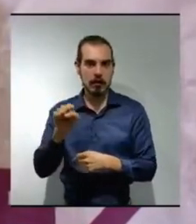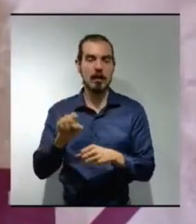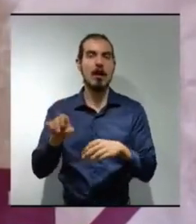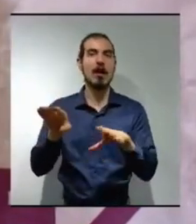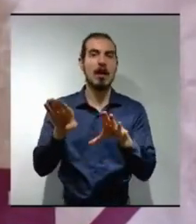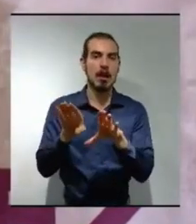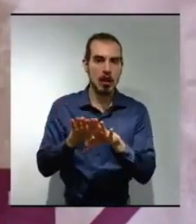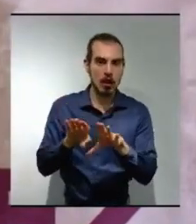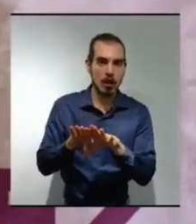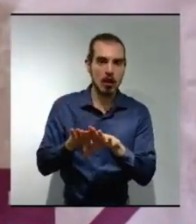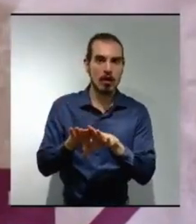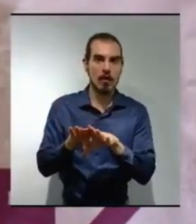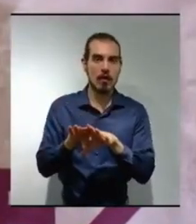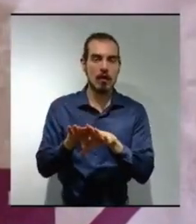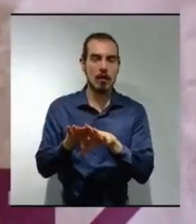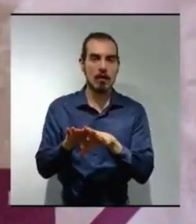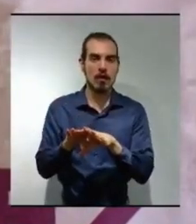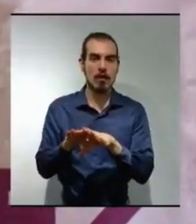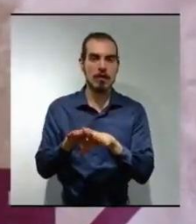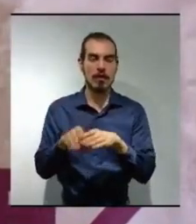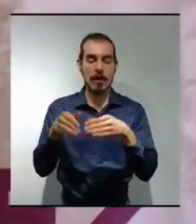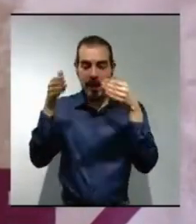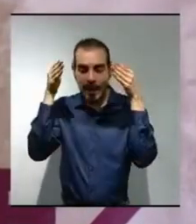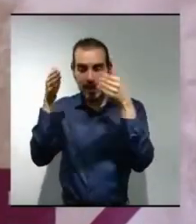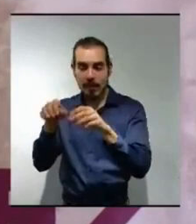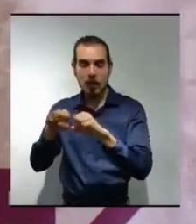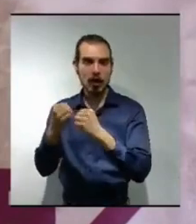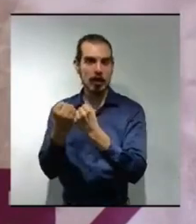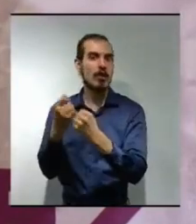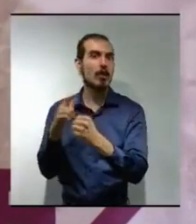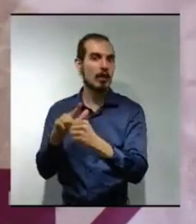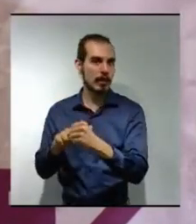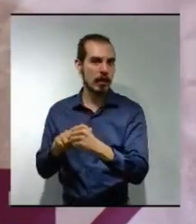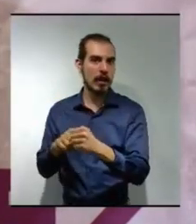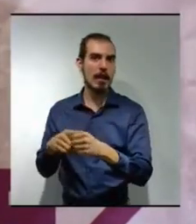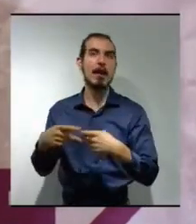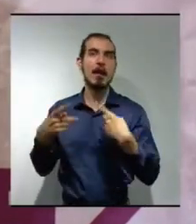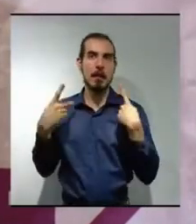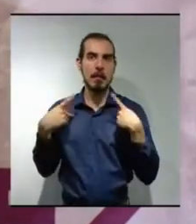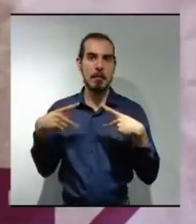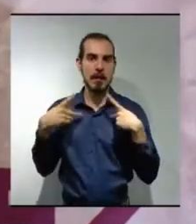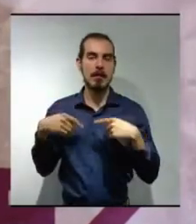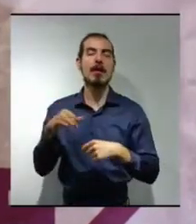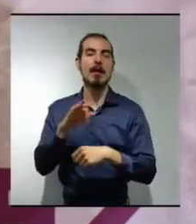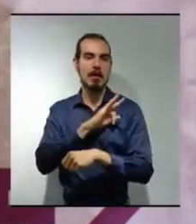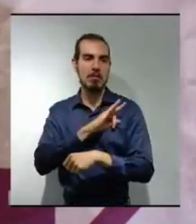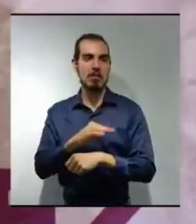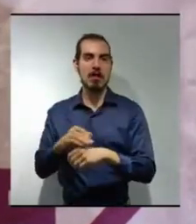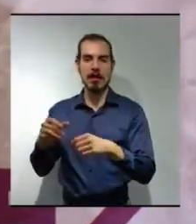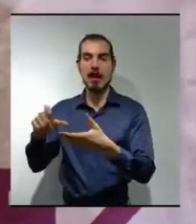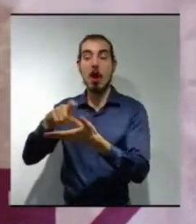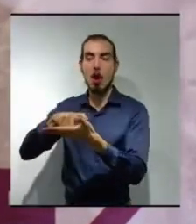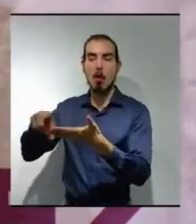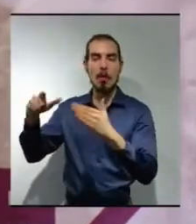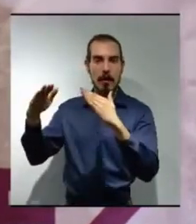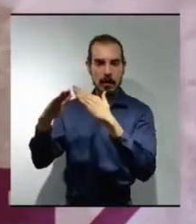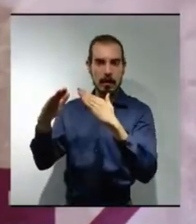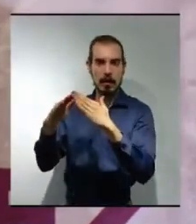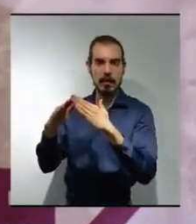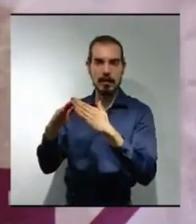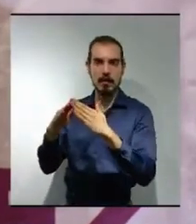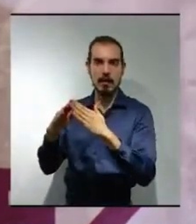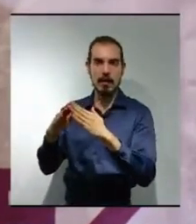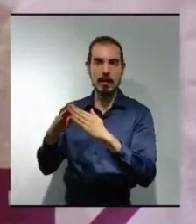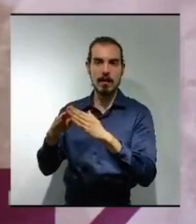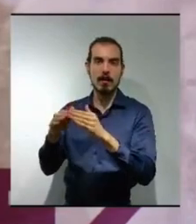social y le permite a aquel que sí tiene la posibilidad de comprar una vivienda modesta, pero que sí sea su patrimonio, en lugar de estar en